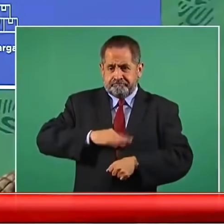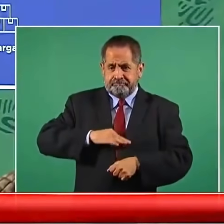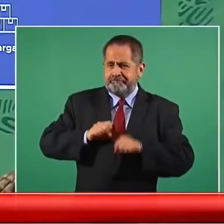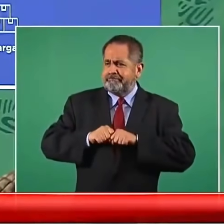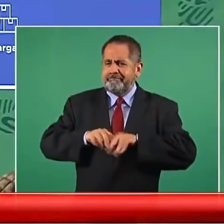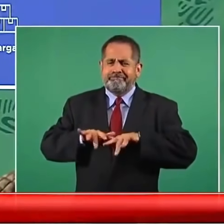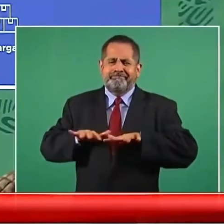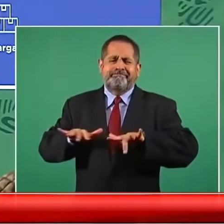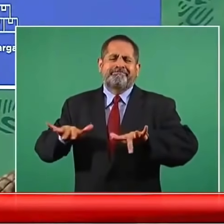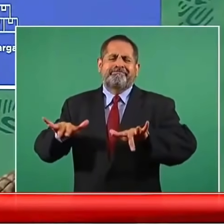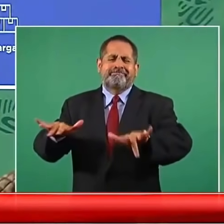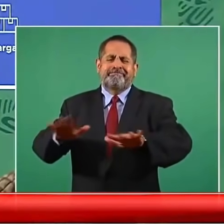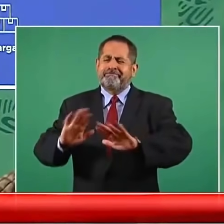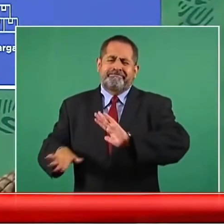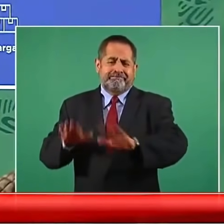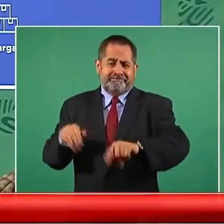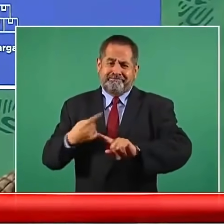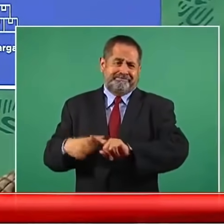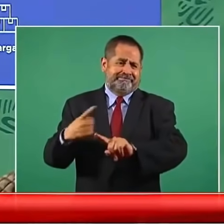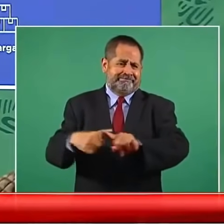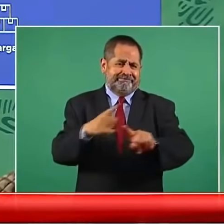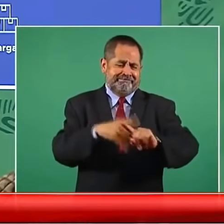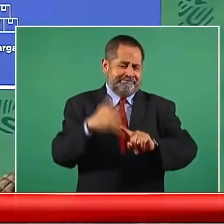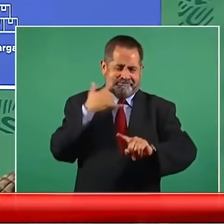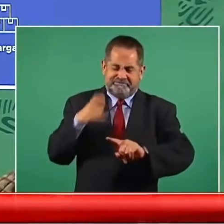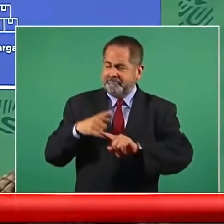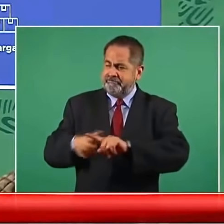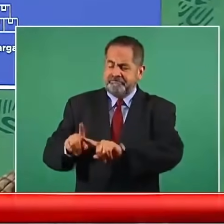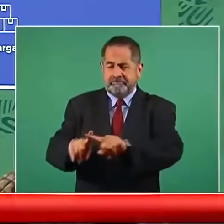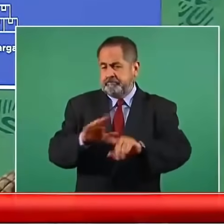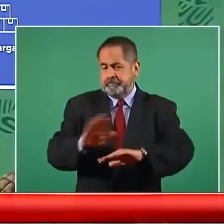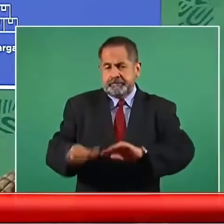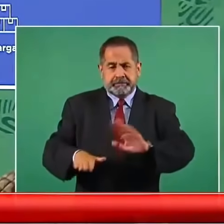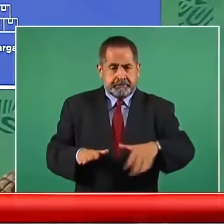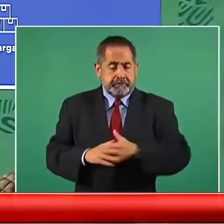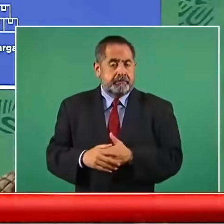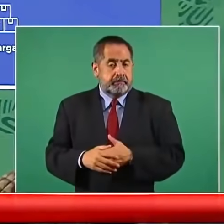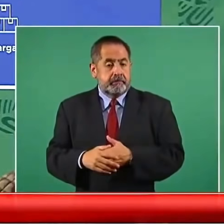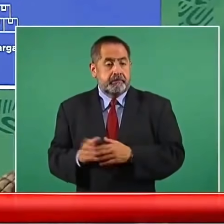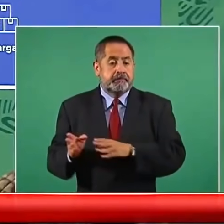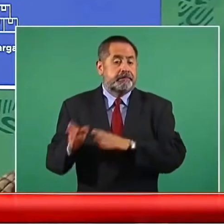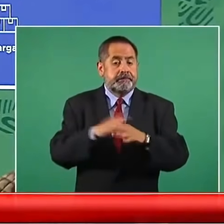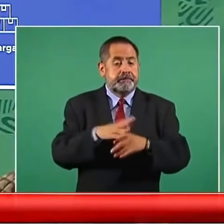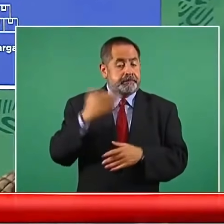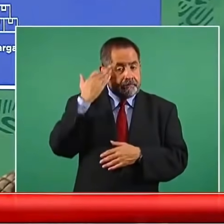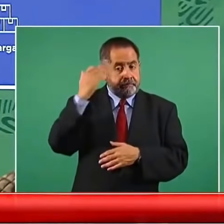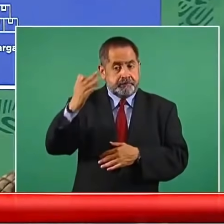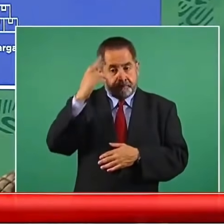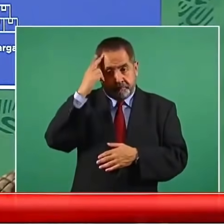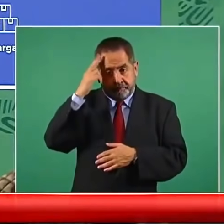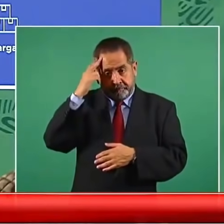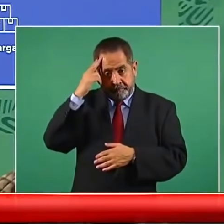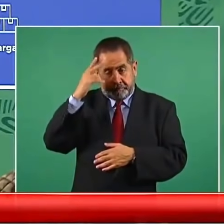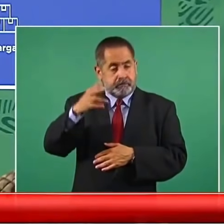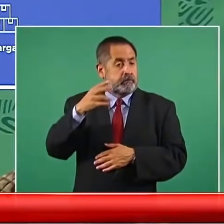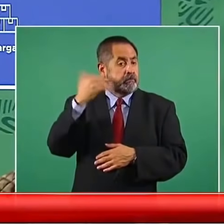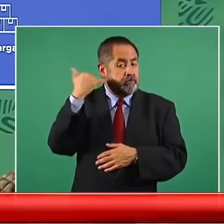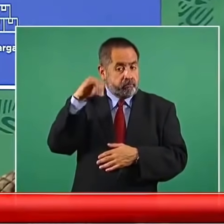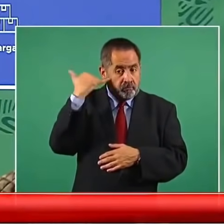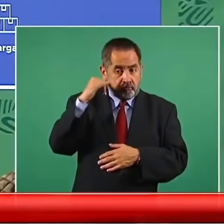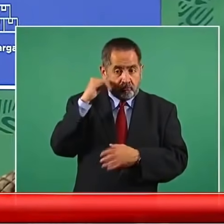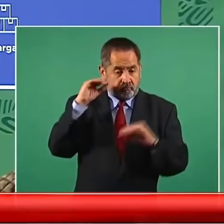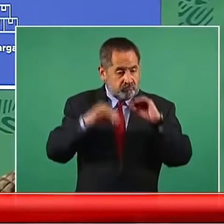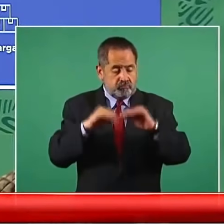epidemias de todo tipo. Entonces, mientras que en el Porfiriato Yucatán llegó a tener